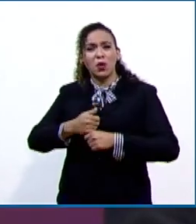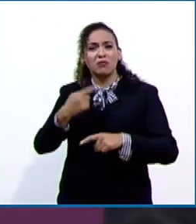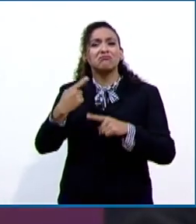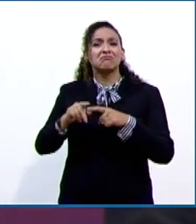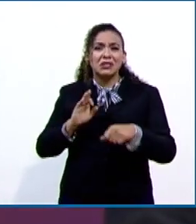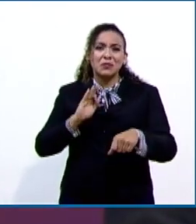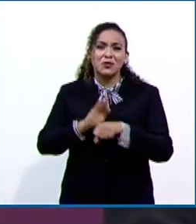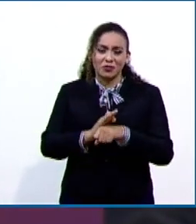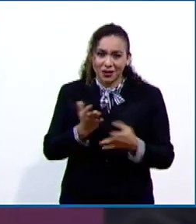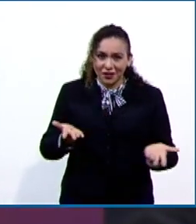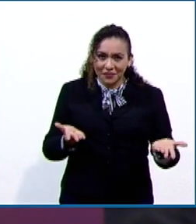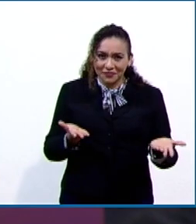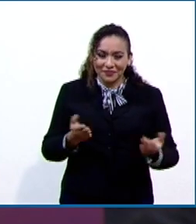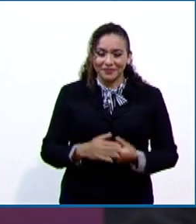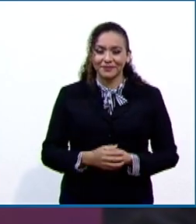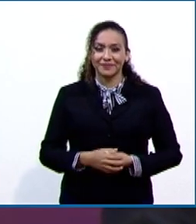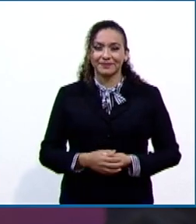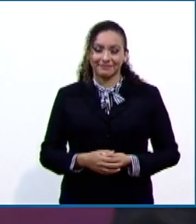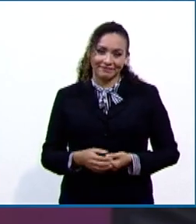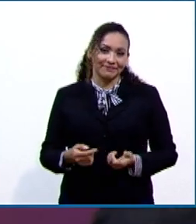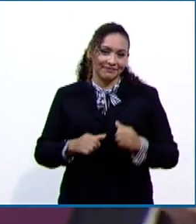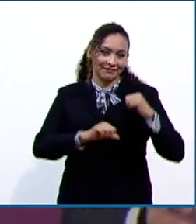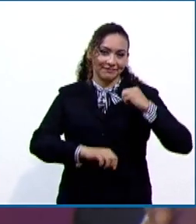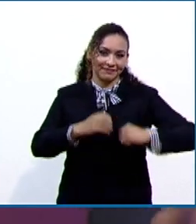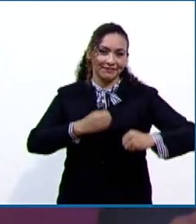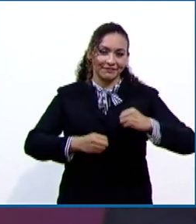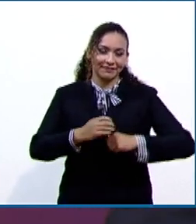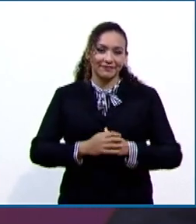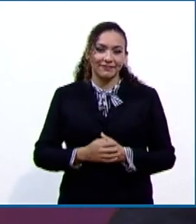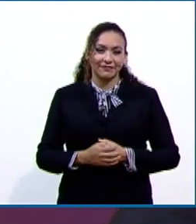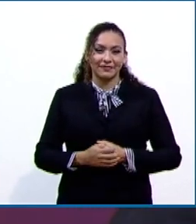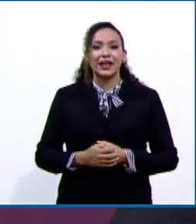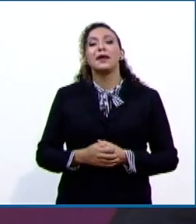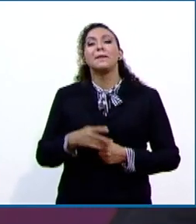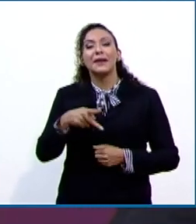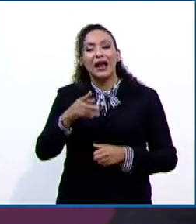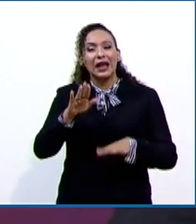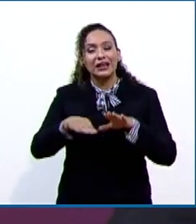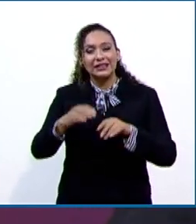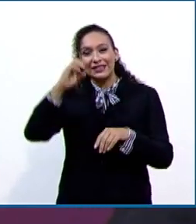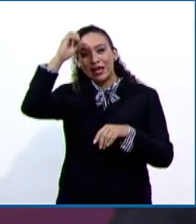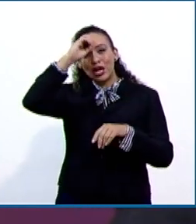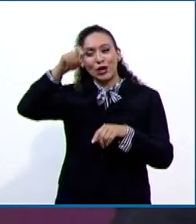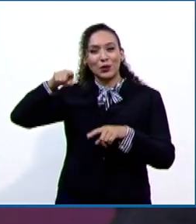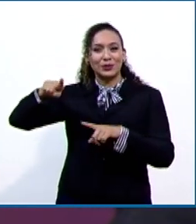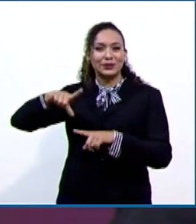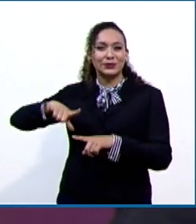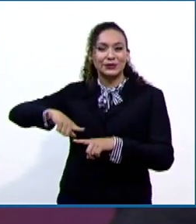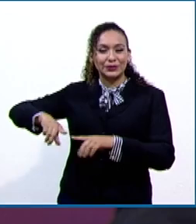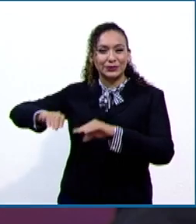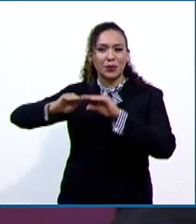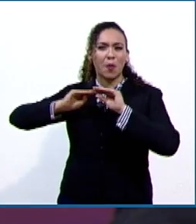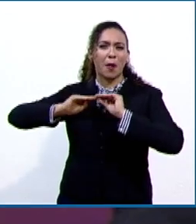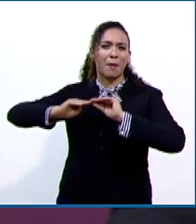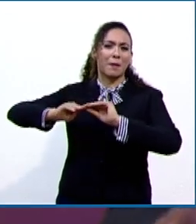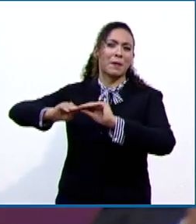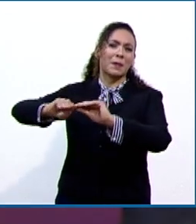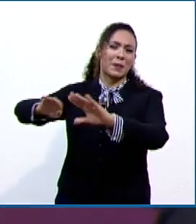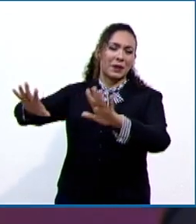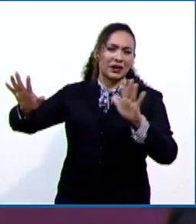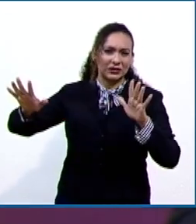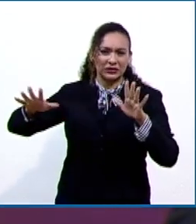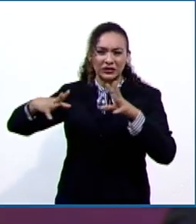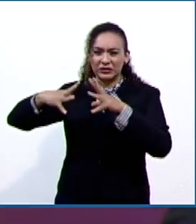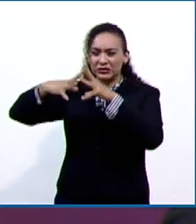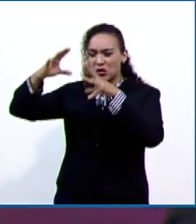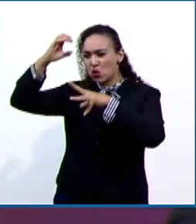se disuelven muchas veces en esa marea de la opinión pública, esa que, como en cualquier democracia, se